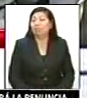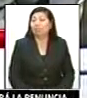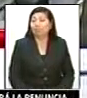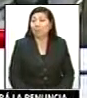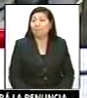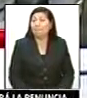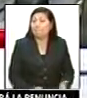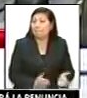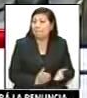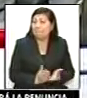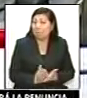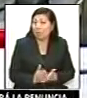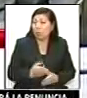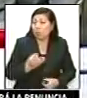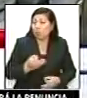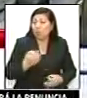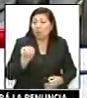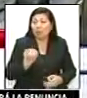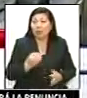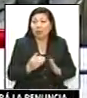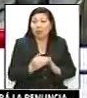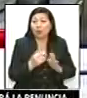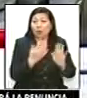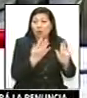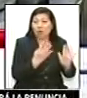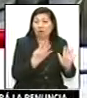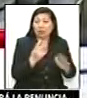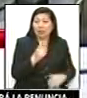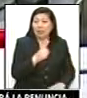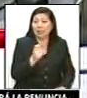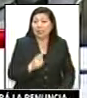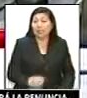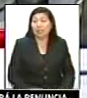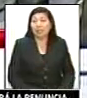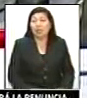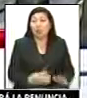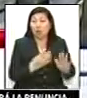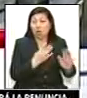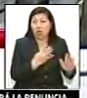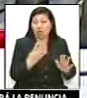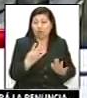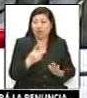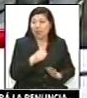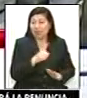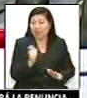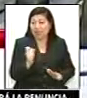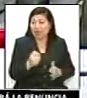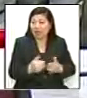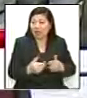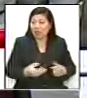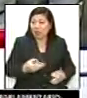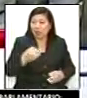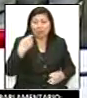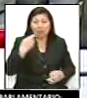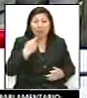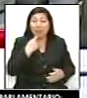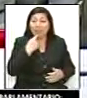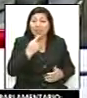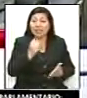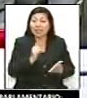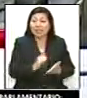por la vía del juicio político en el artículo 99 y 100, aunque en el 99 y el 100, que habla del antejuicio del juicio político, se dice